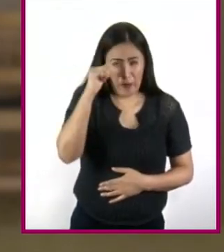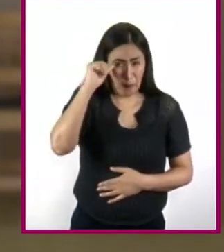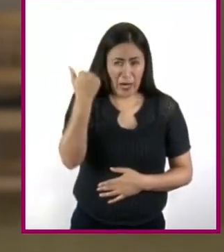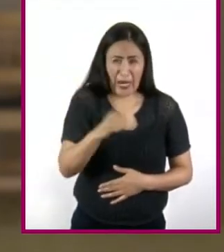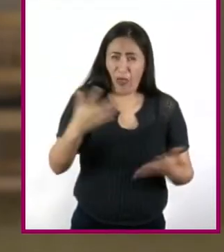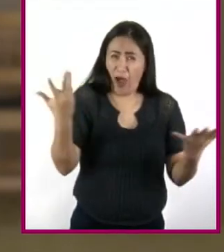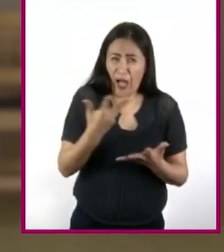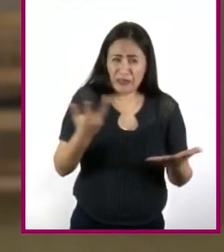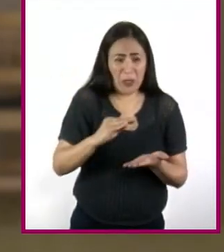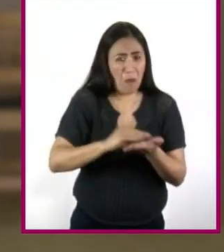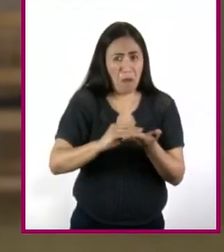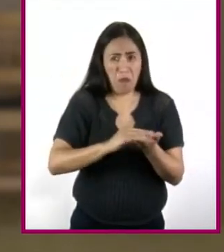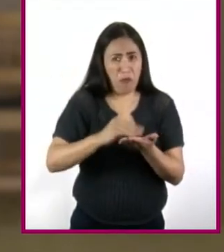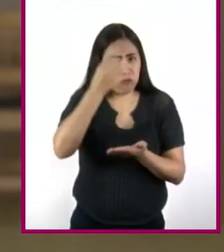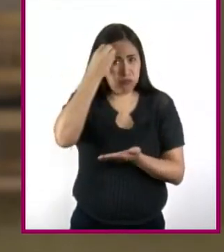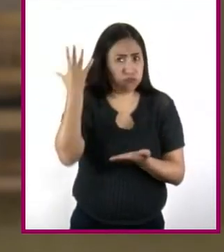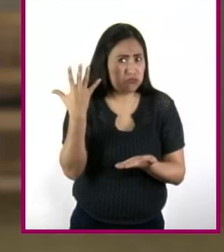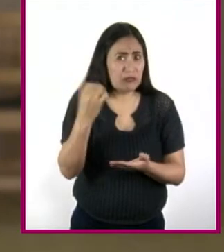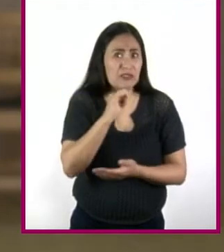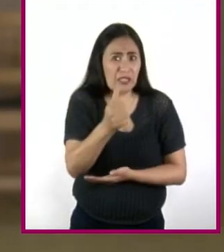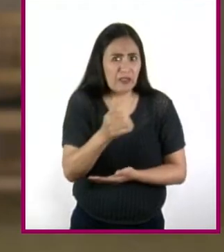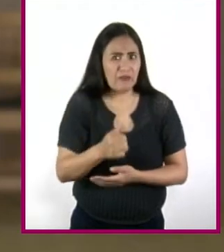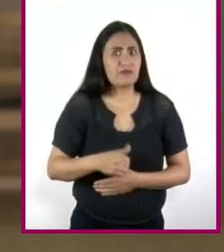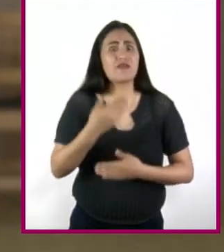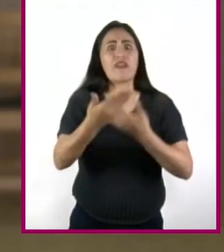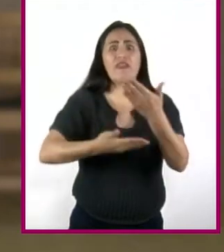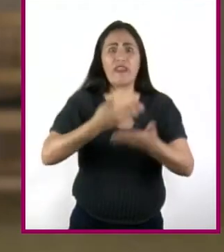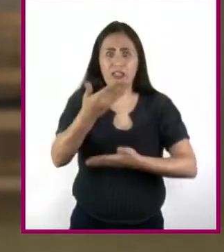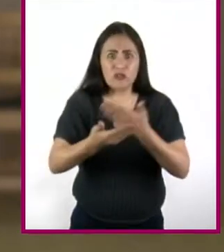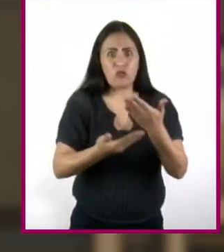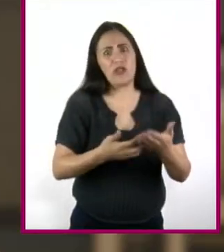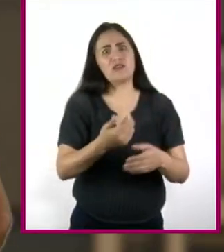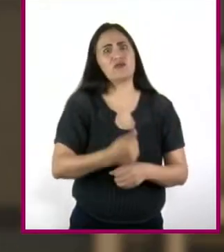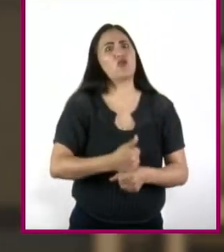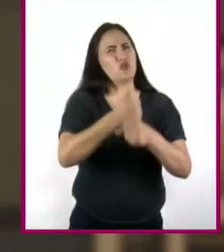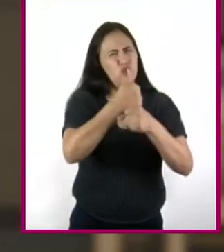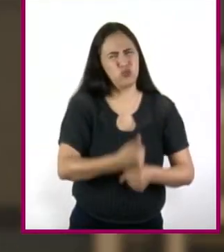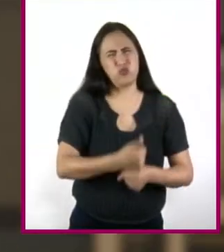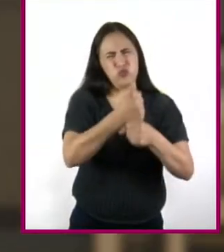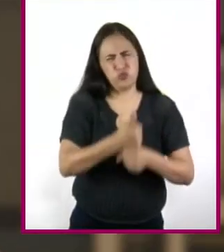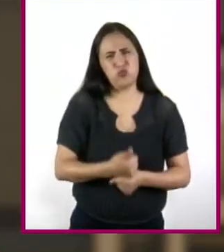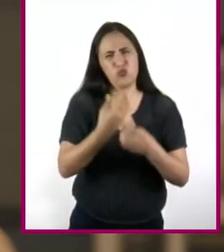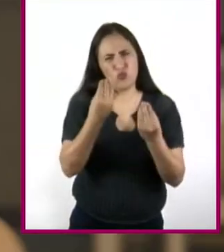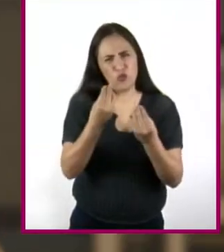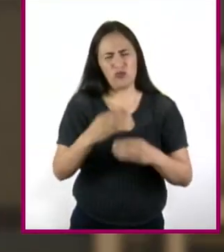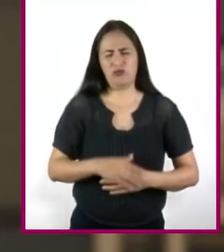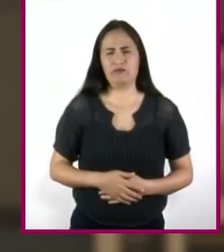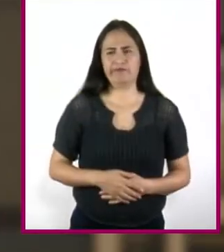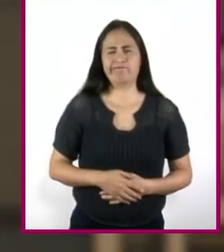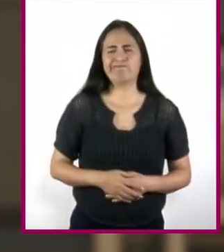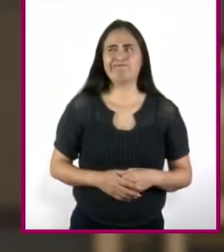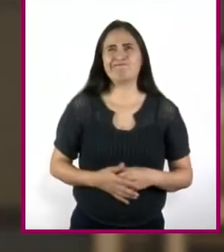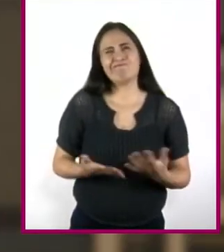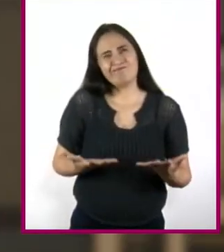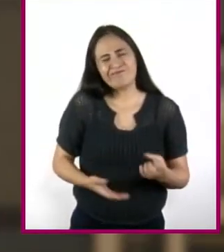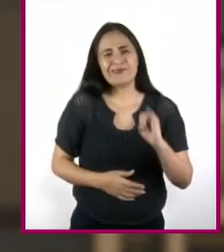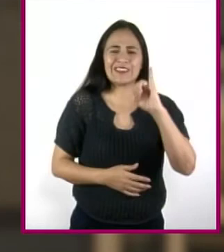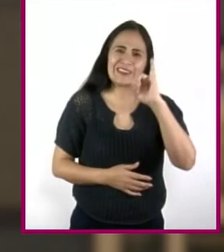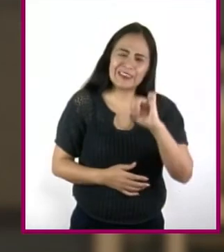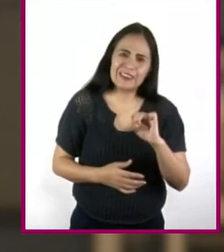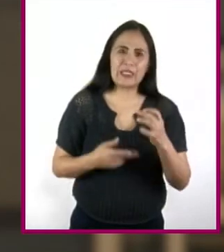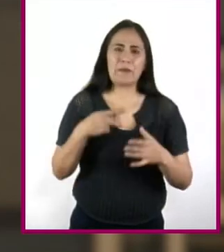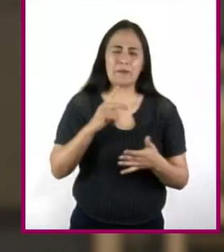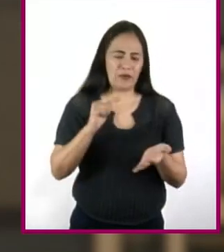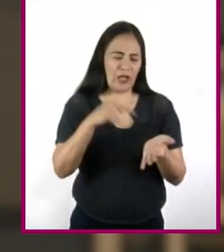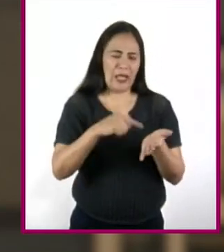que no son perdonados, entonces la vas a pasar mal después de la muerte. Exacto. Pero, ¿por qué es una buena razón hacerle